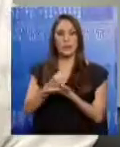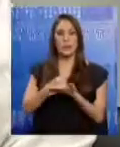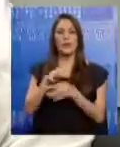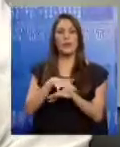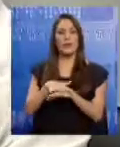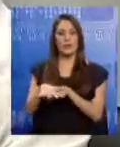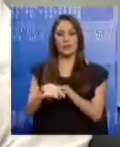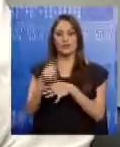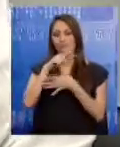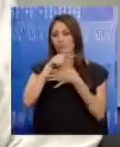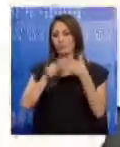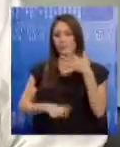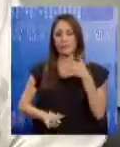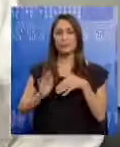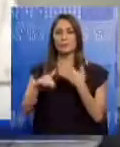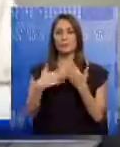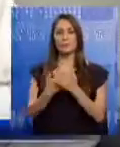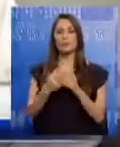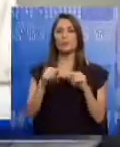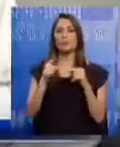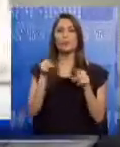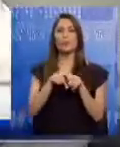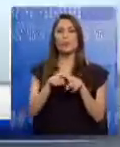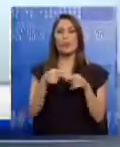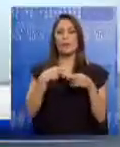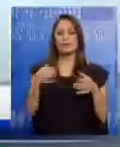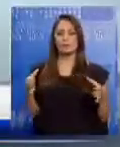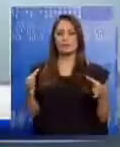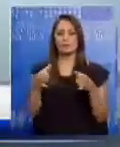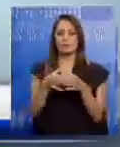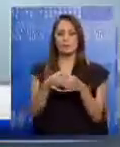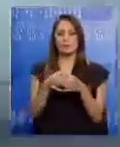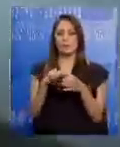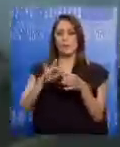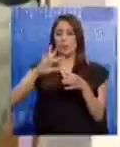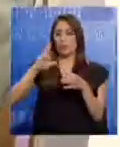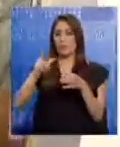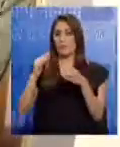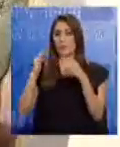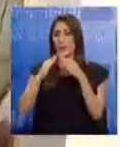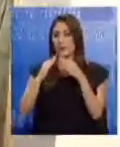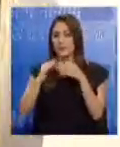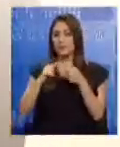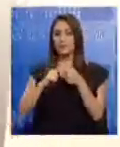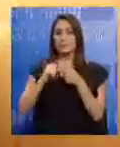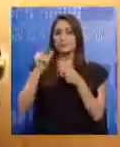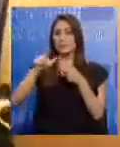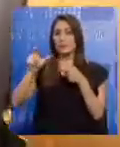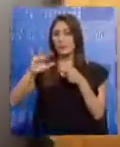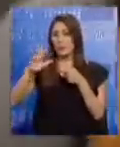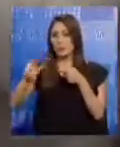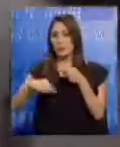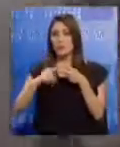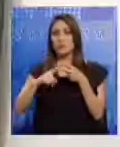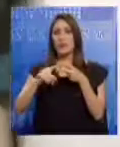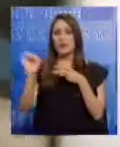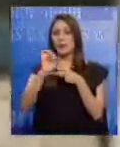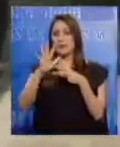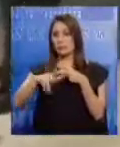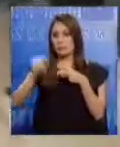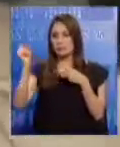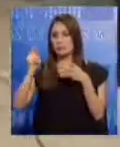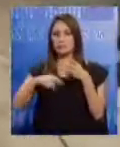dedicaban, obviamente, era una asociación ilícita, robos a domicilio, robo a personas, robo de